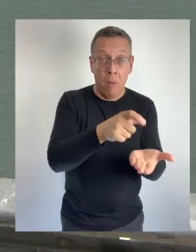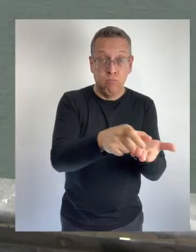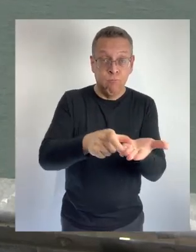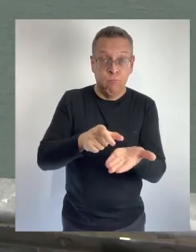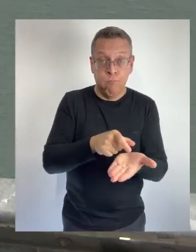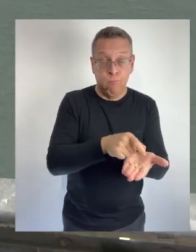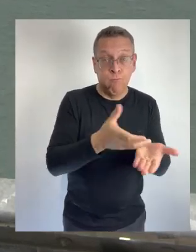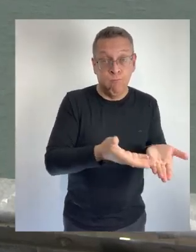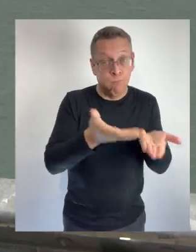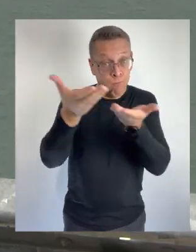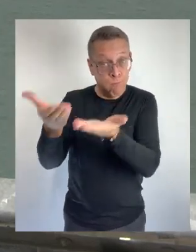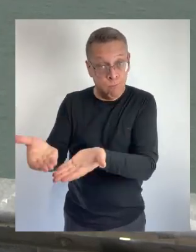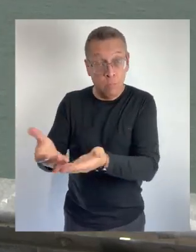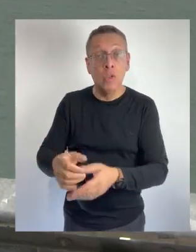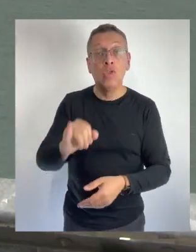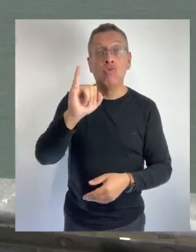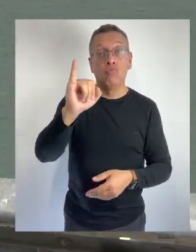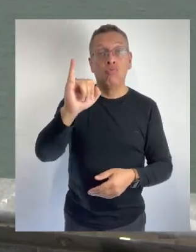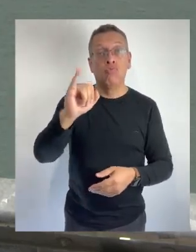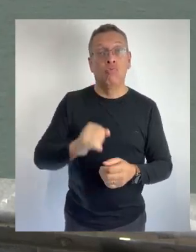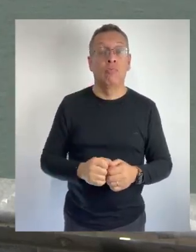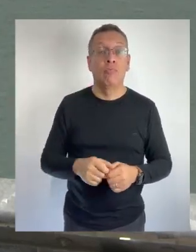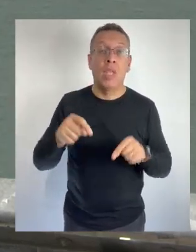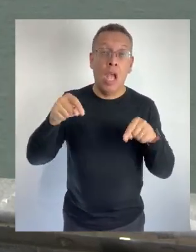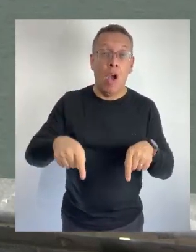Ahora empiezo a volver un poquito a la